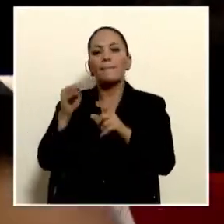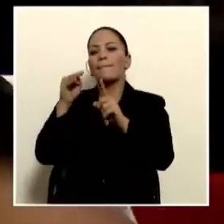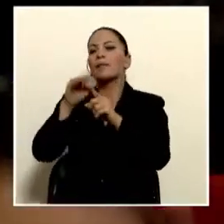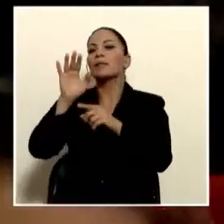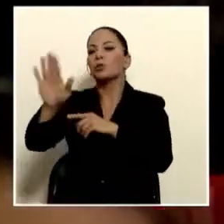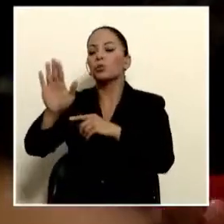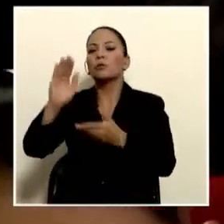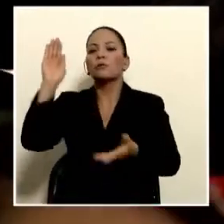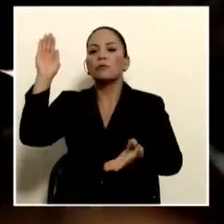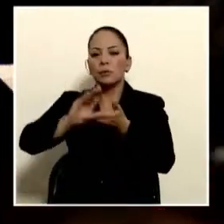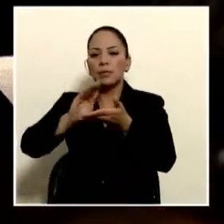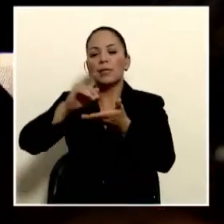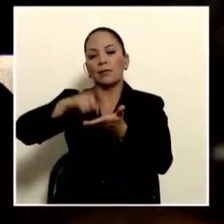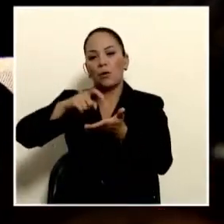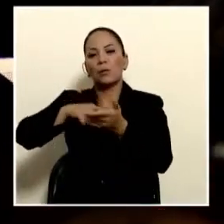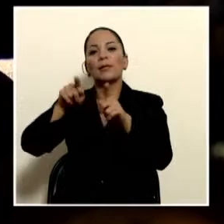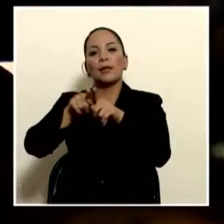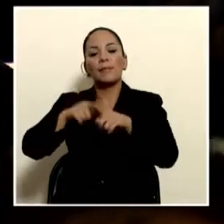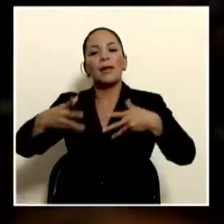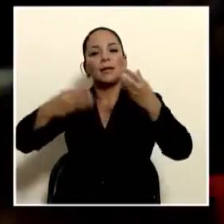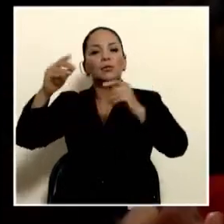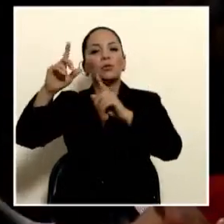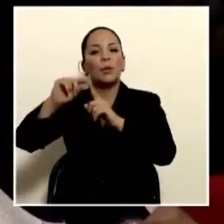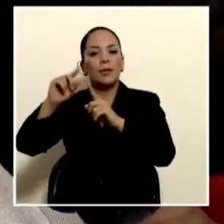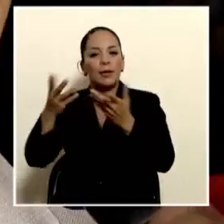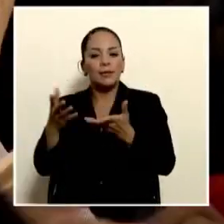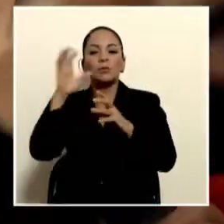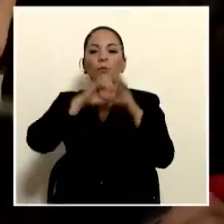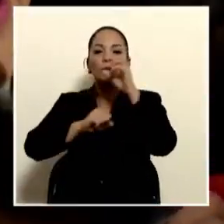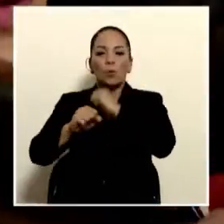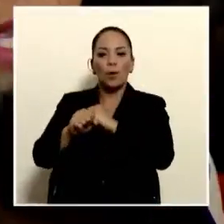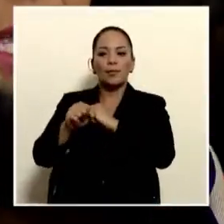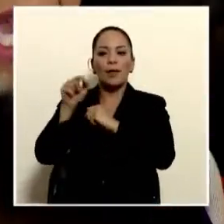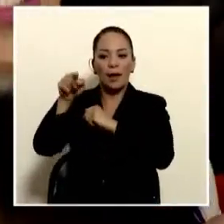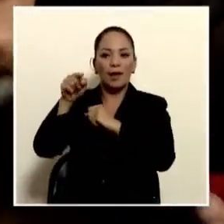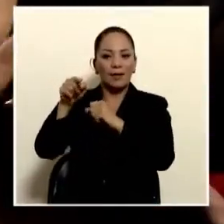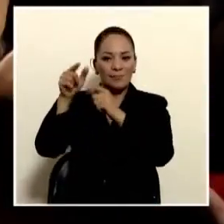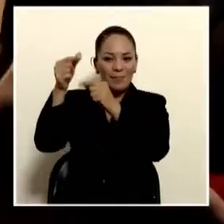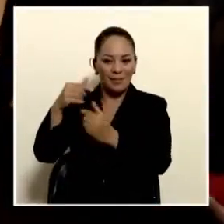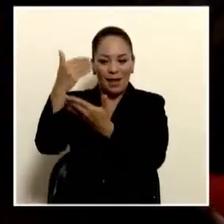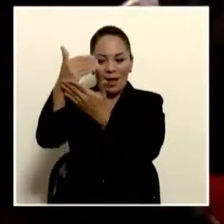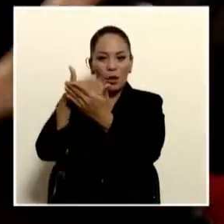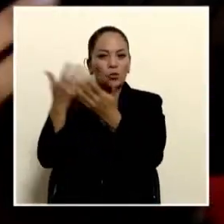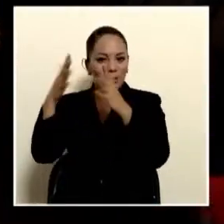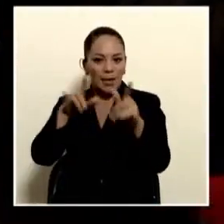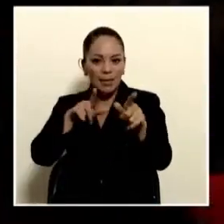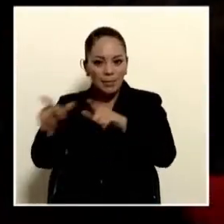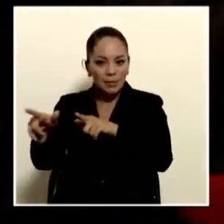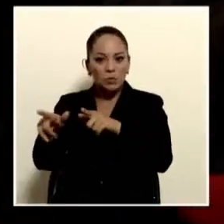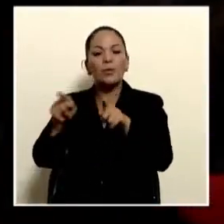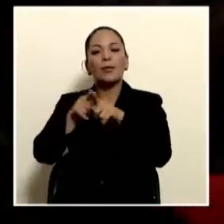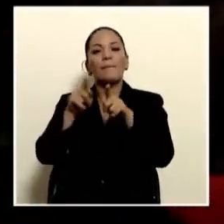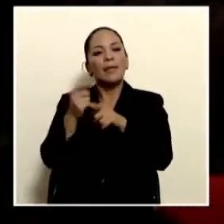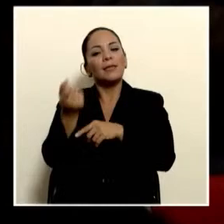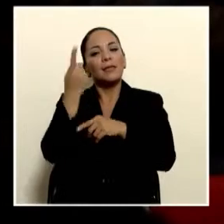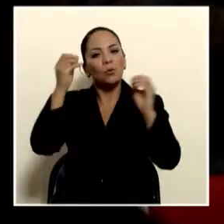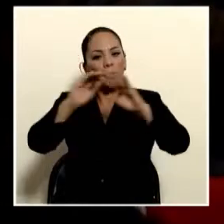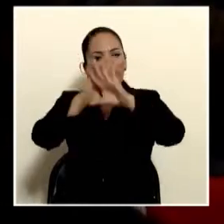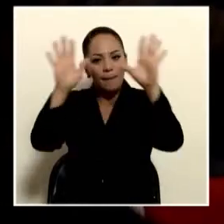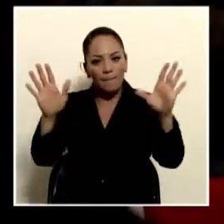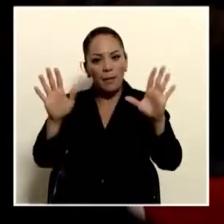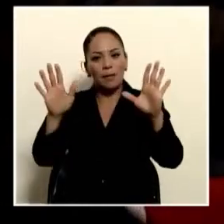suyas es reducir la deuda y también el gasto de los alquileres. Tomando en cuenta este inventario que ya se hizo y teniendo un poco claro el